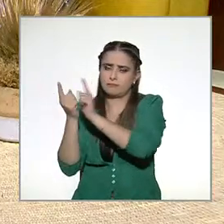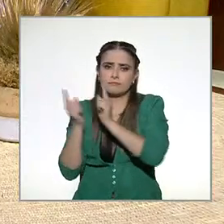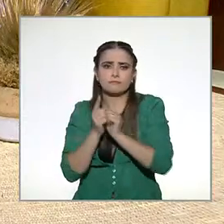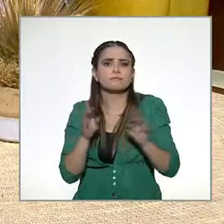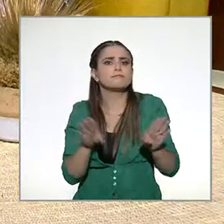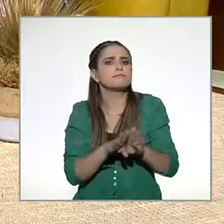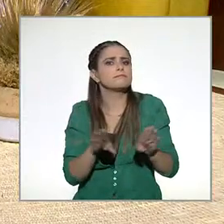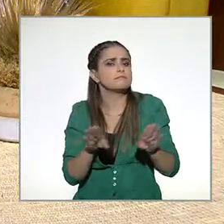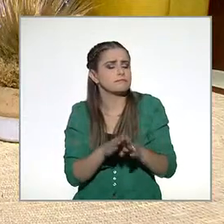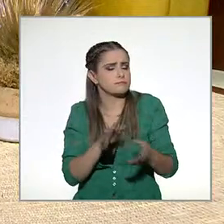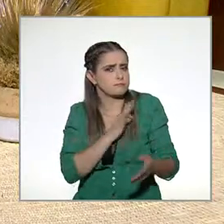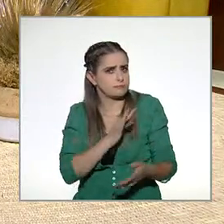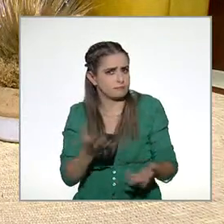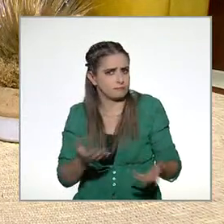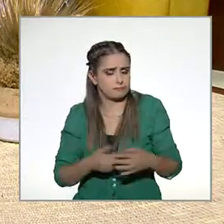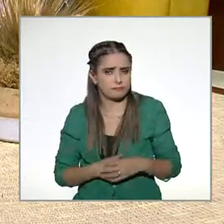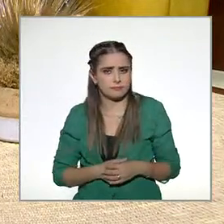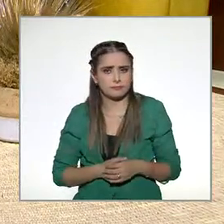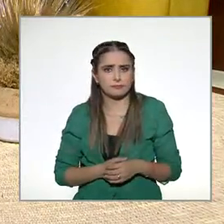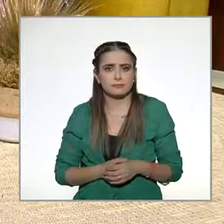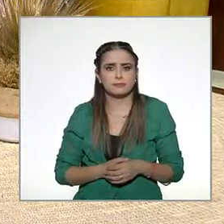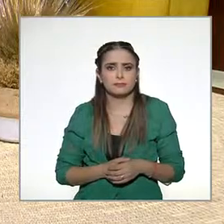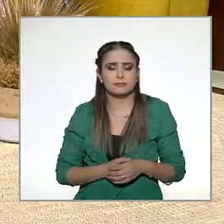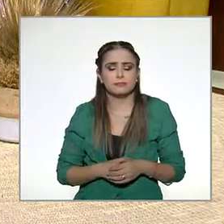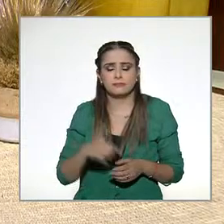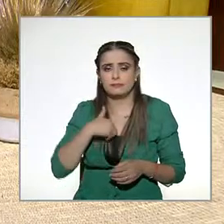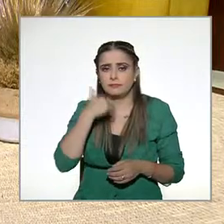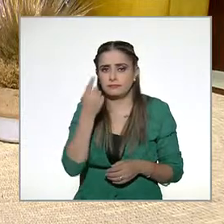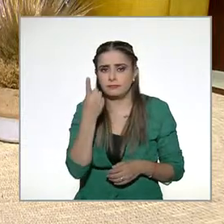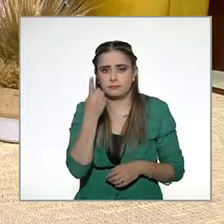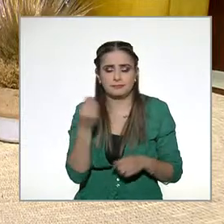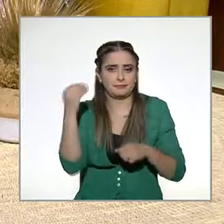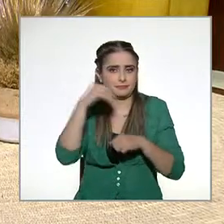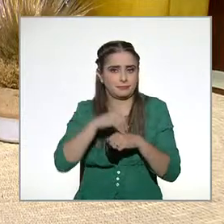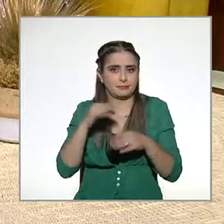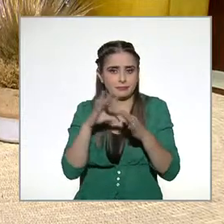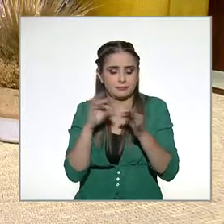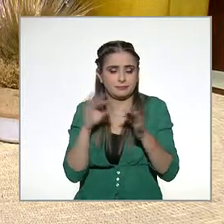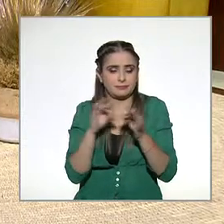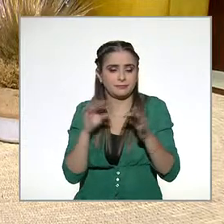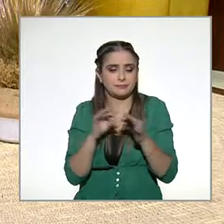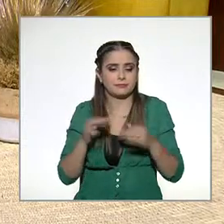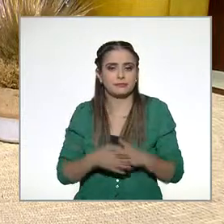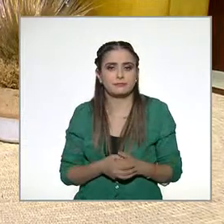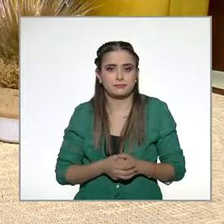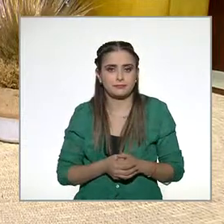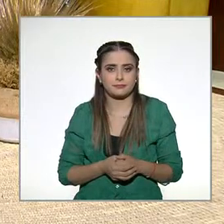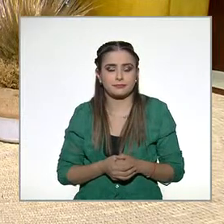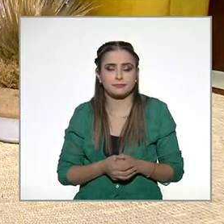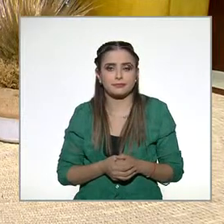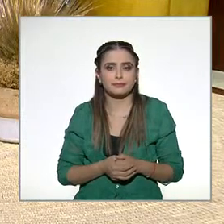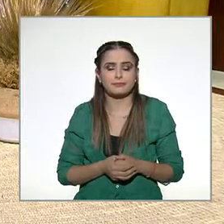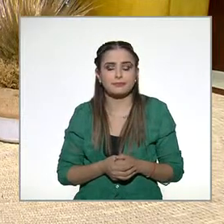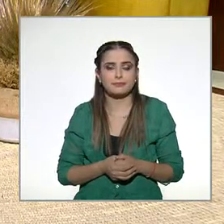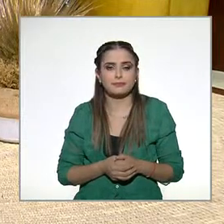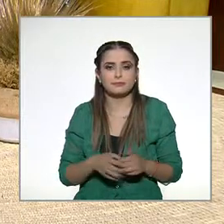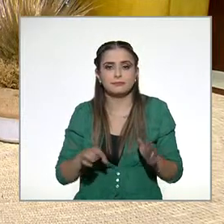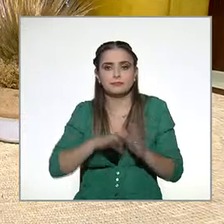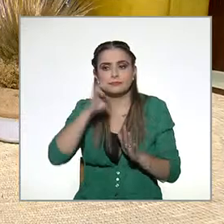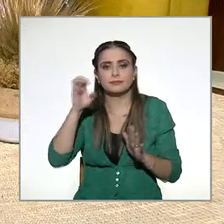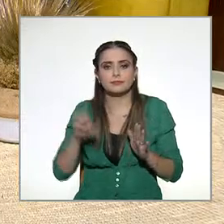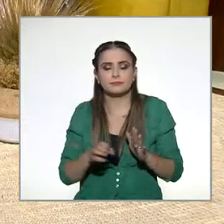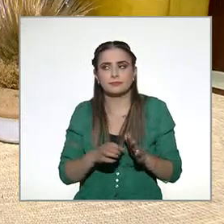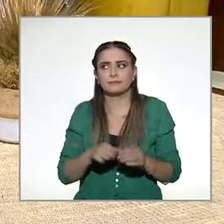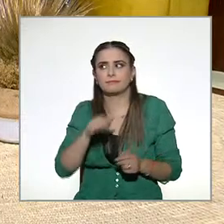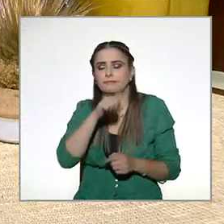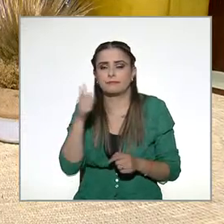socialización en los niños. Sí, yo quería agregar, ahorita redondeo la pregunta, pero quería agregar a lo que dices, ¿no? Por ejemplo, ¿qué otra cosa